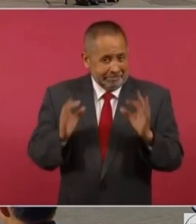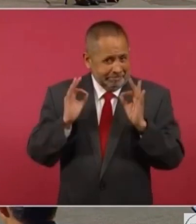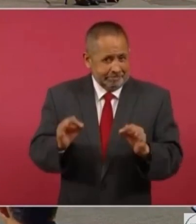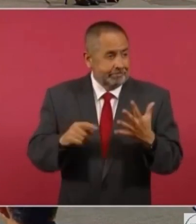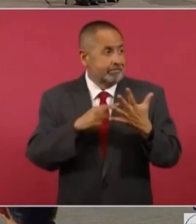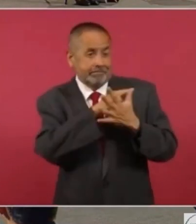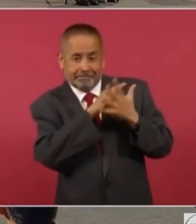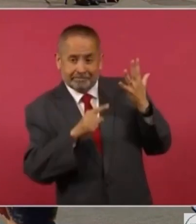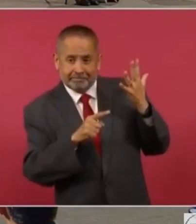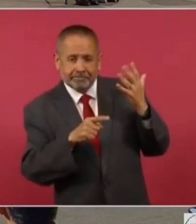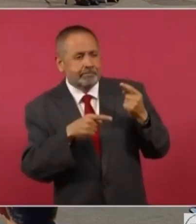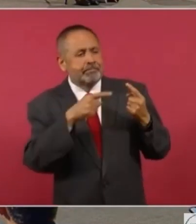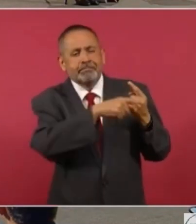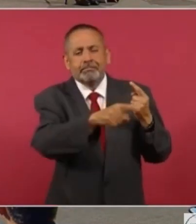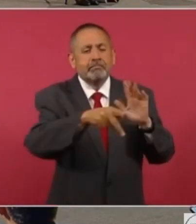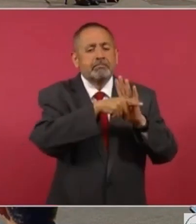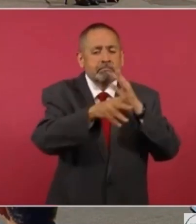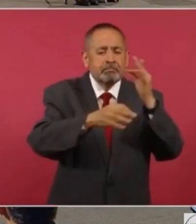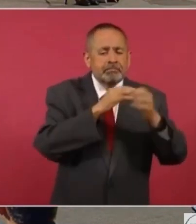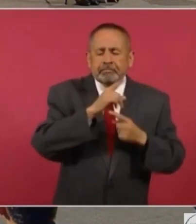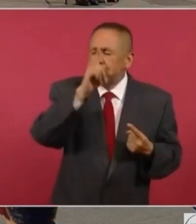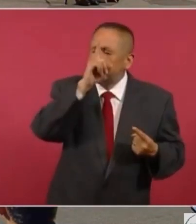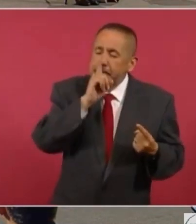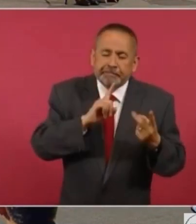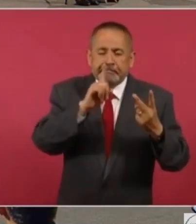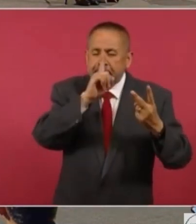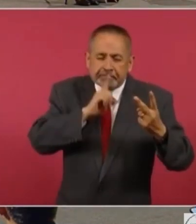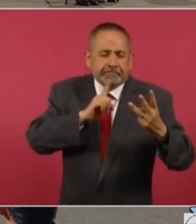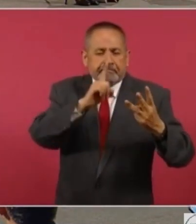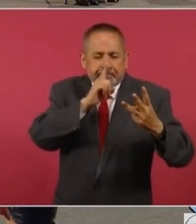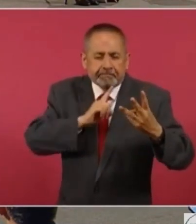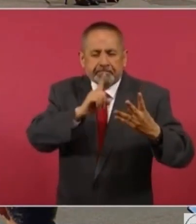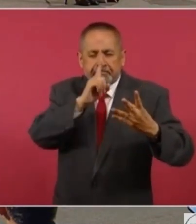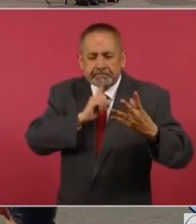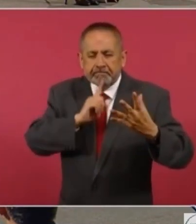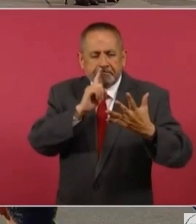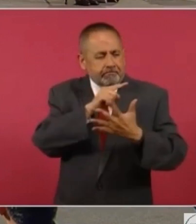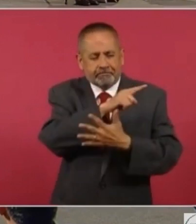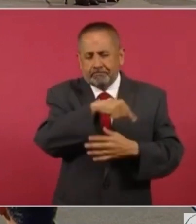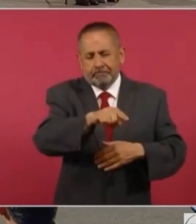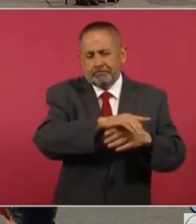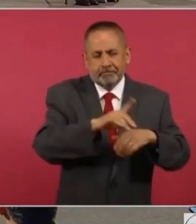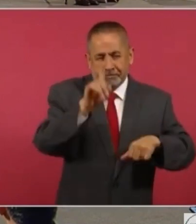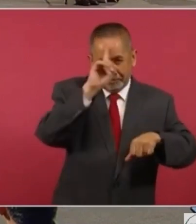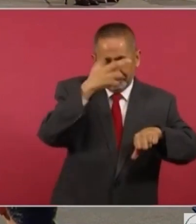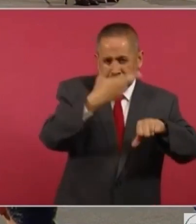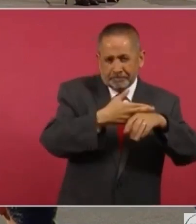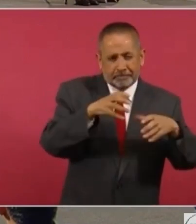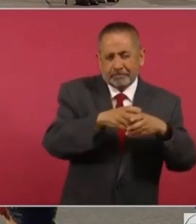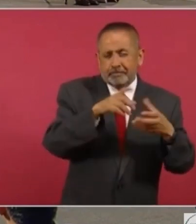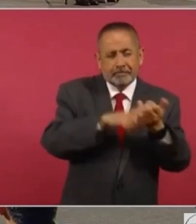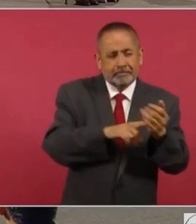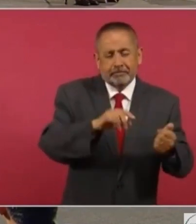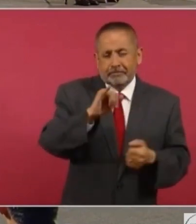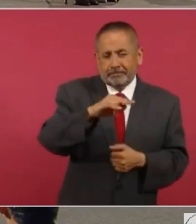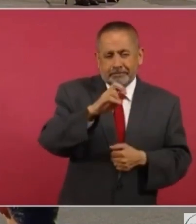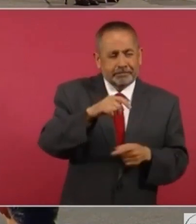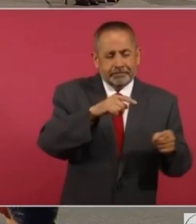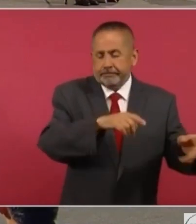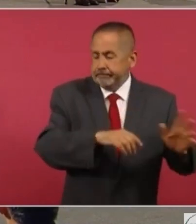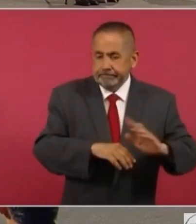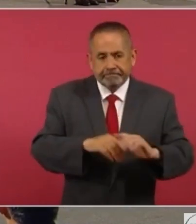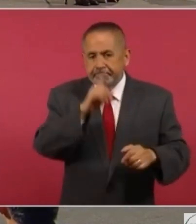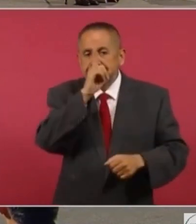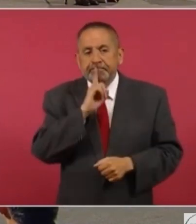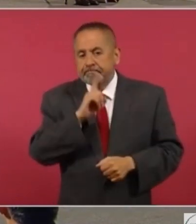las publicadas por la oposición y por los consejeros del Instituto